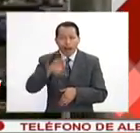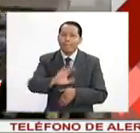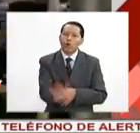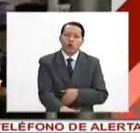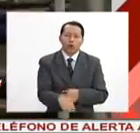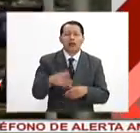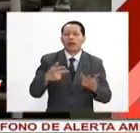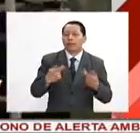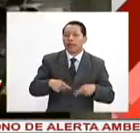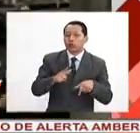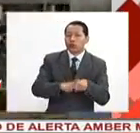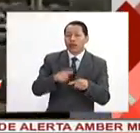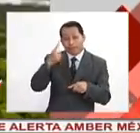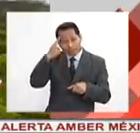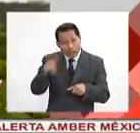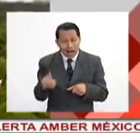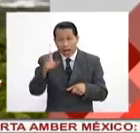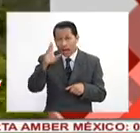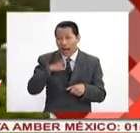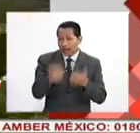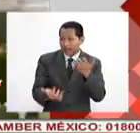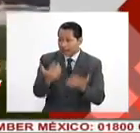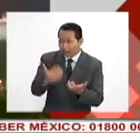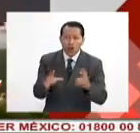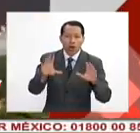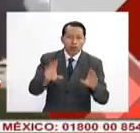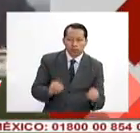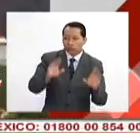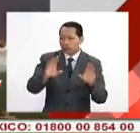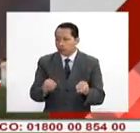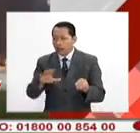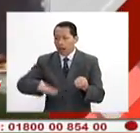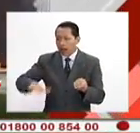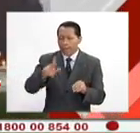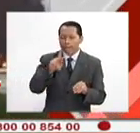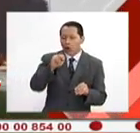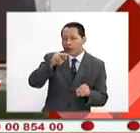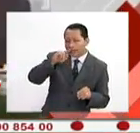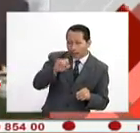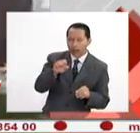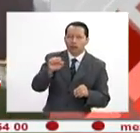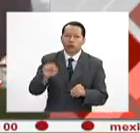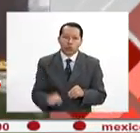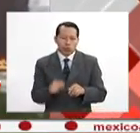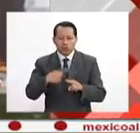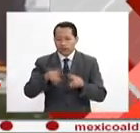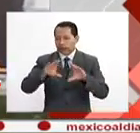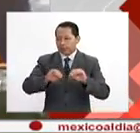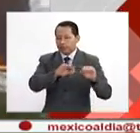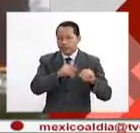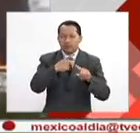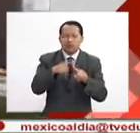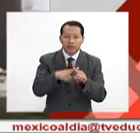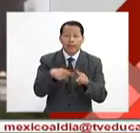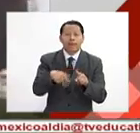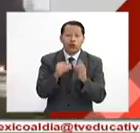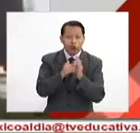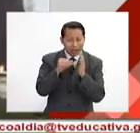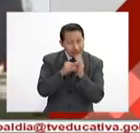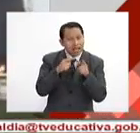El personal de contraincendio logró apagar el fuego en los lados poniente y sur de la zona afectada y continuaba aún